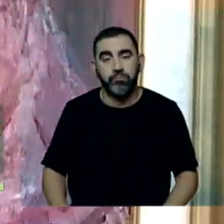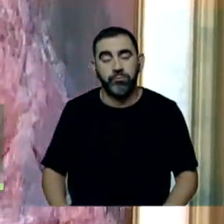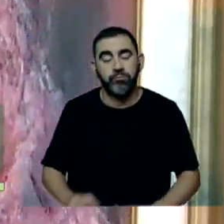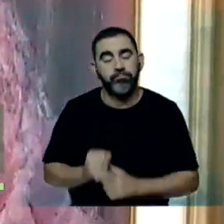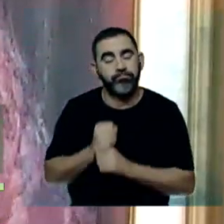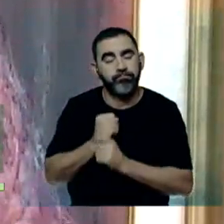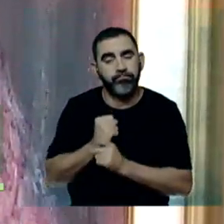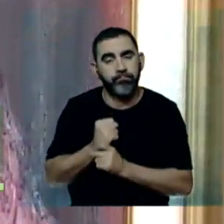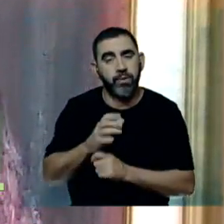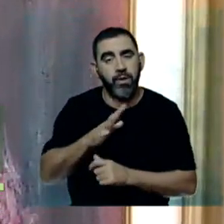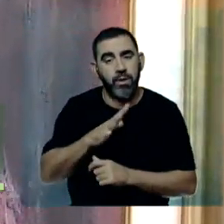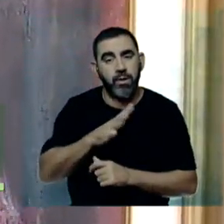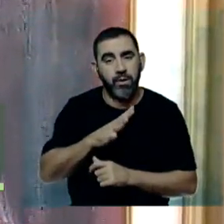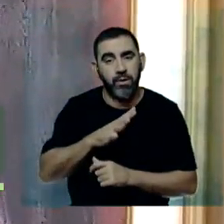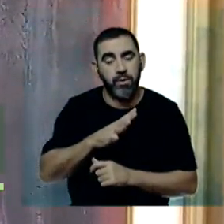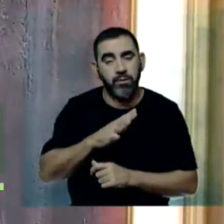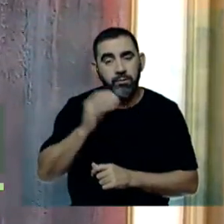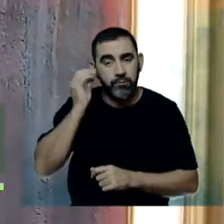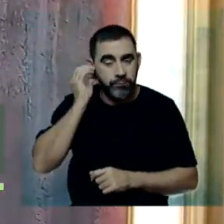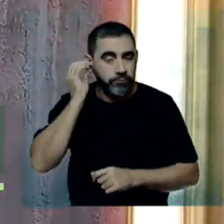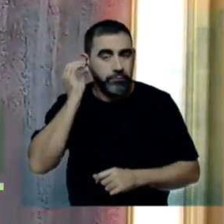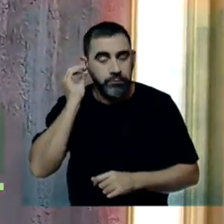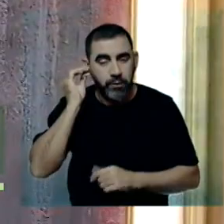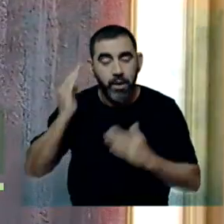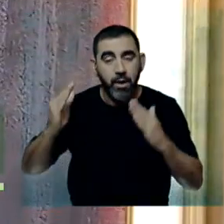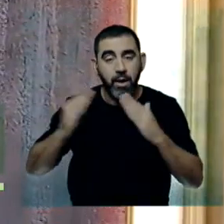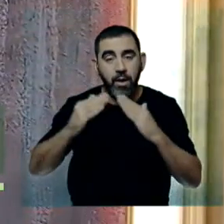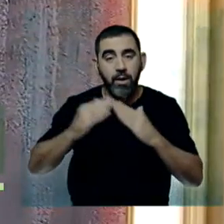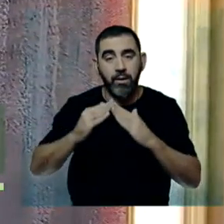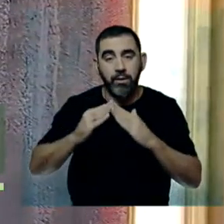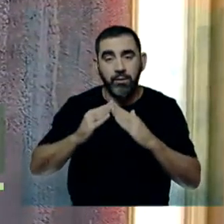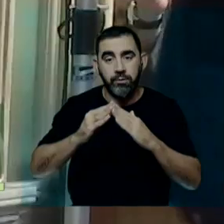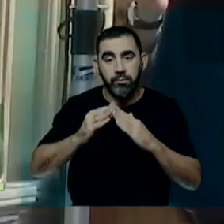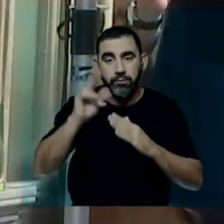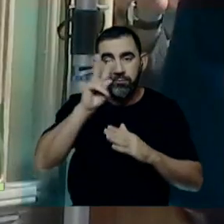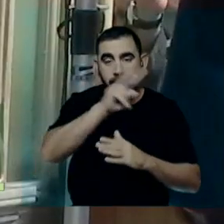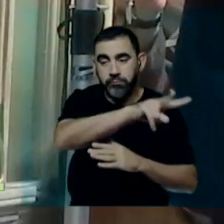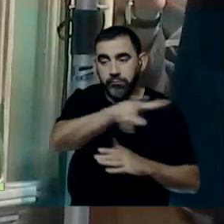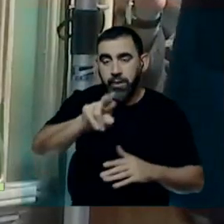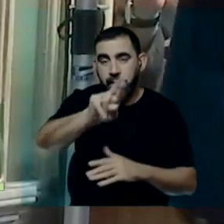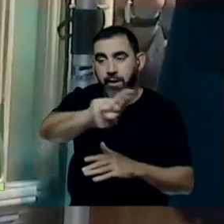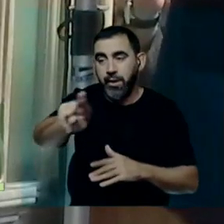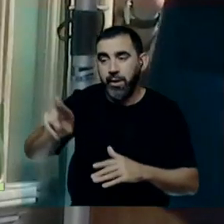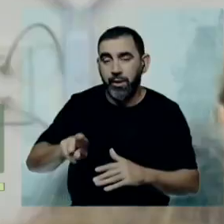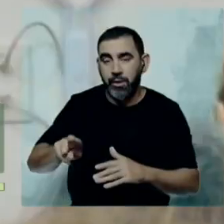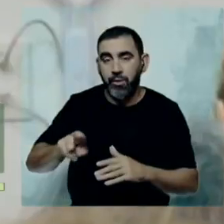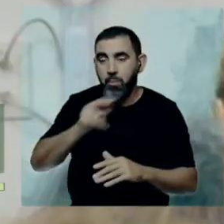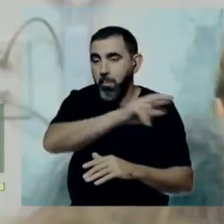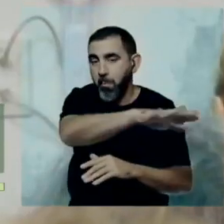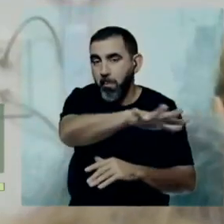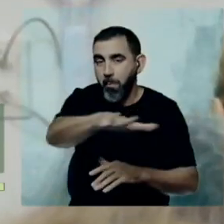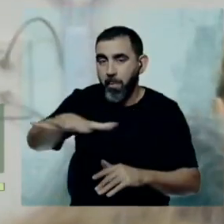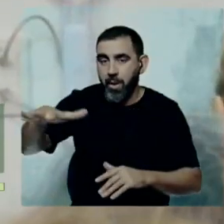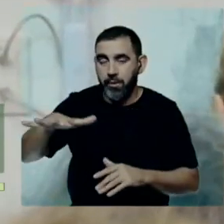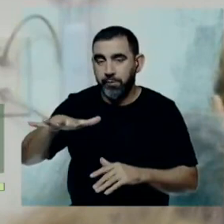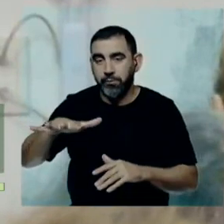privilegio de tener una casa en que están mirando el río como mar,